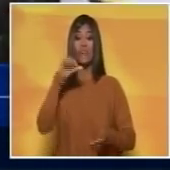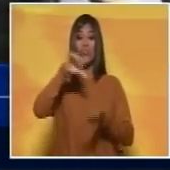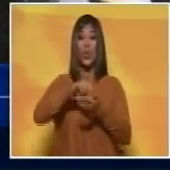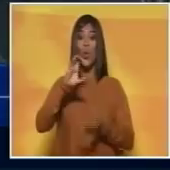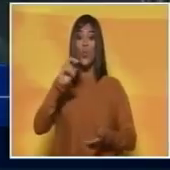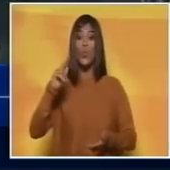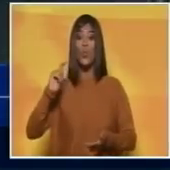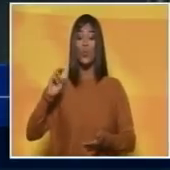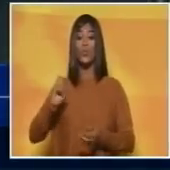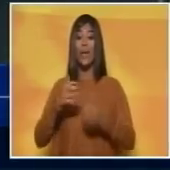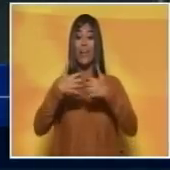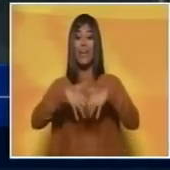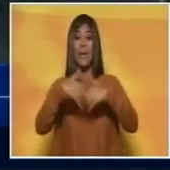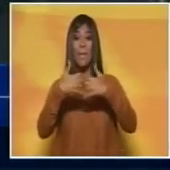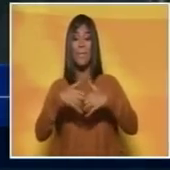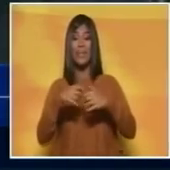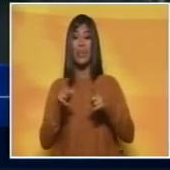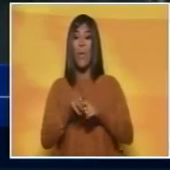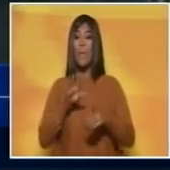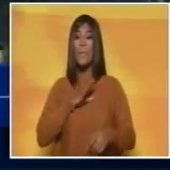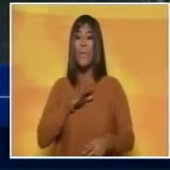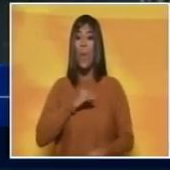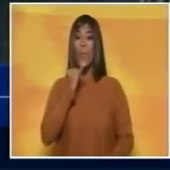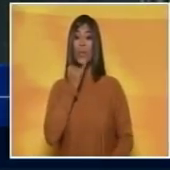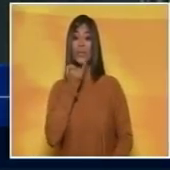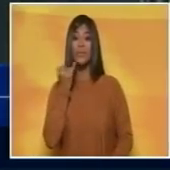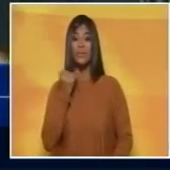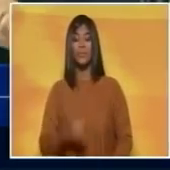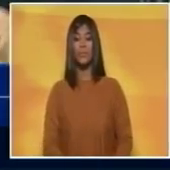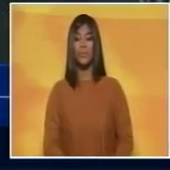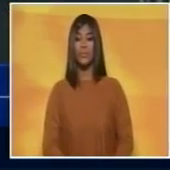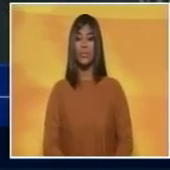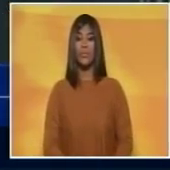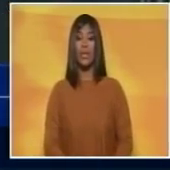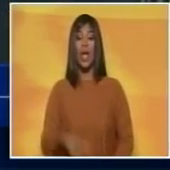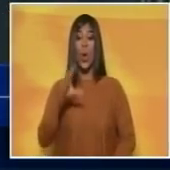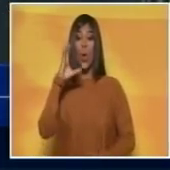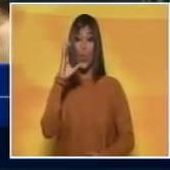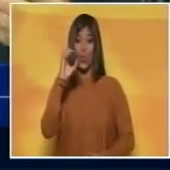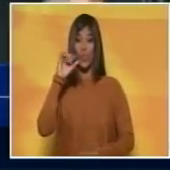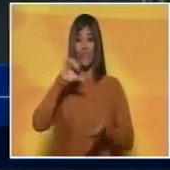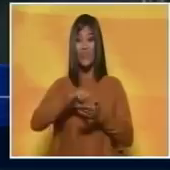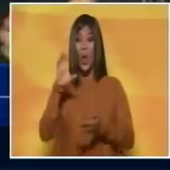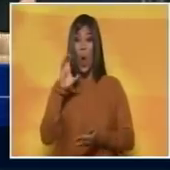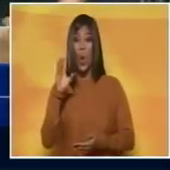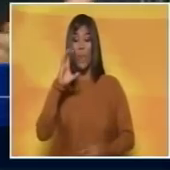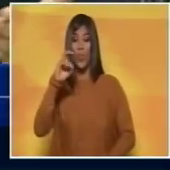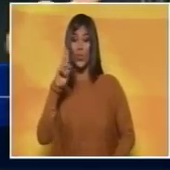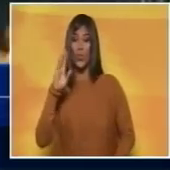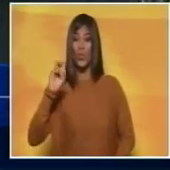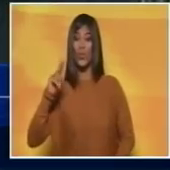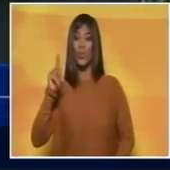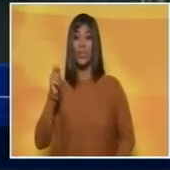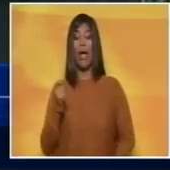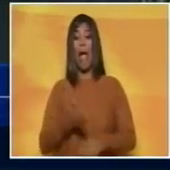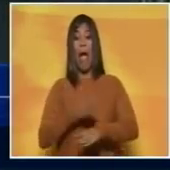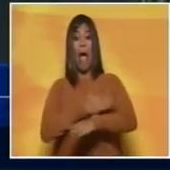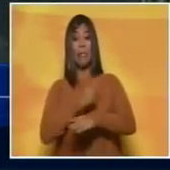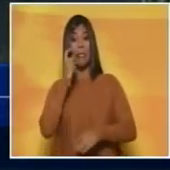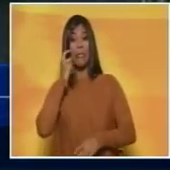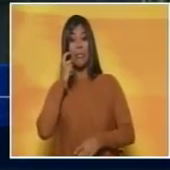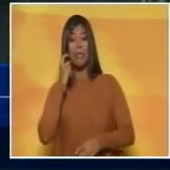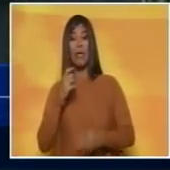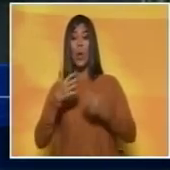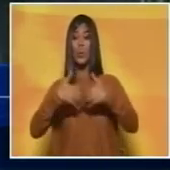una empresa de guerra inglés-israelí. Se acaba de instalar en Cúcuta hace pocos días